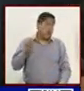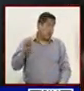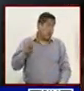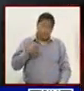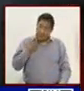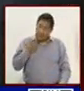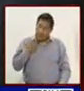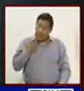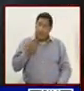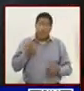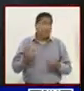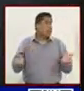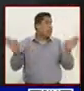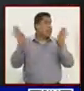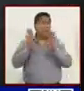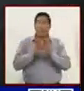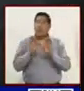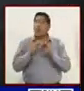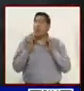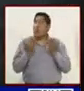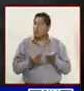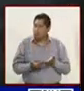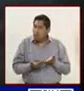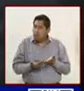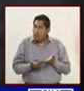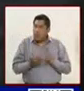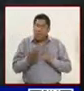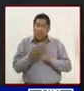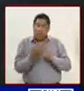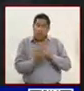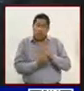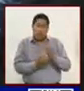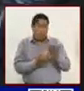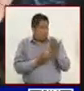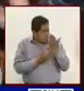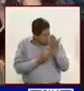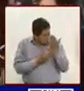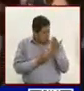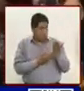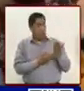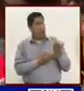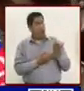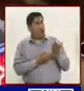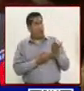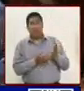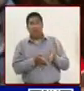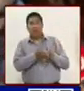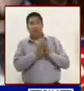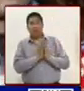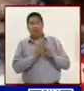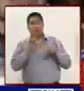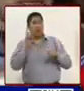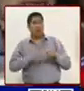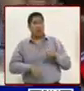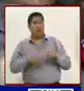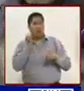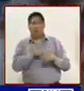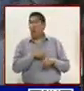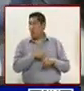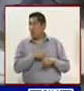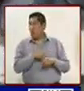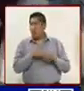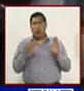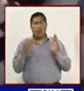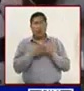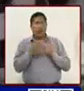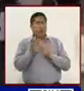es que se cierra el Colegio Loreto, hay una resolución ministerial y lo que nosotros pedimos, que no se puede violar